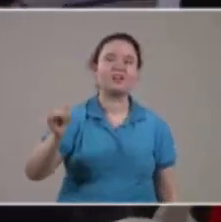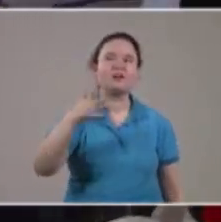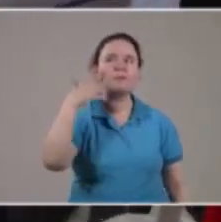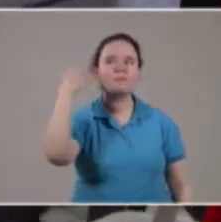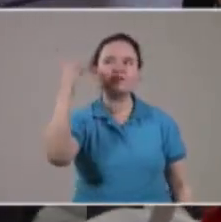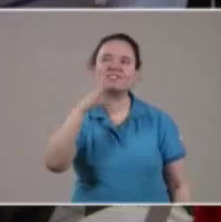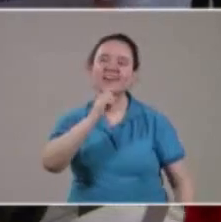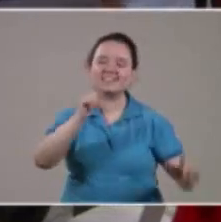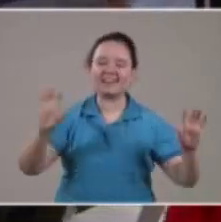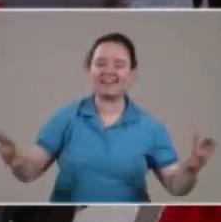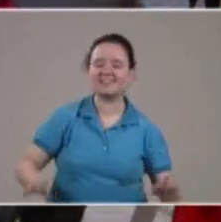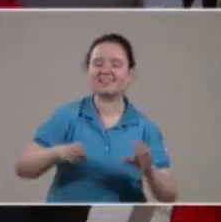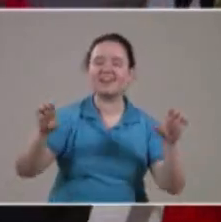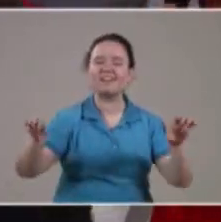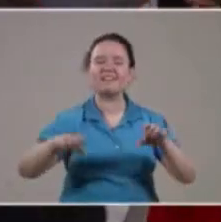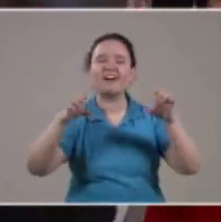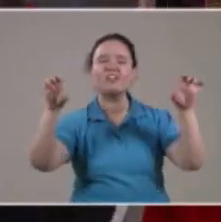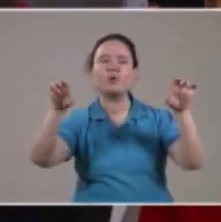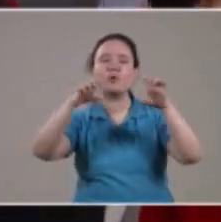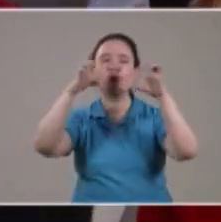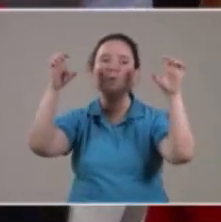Dios es exaltado aquí.